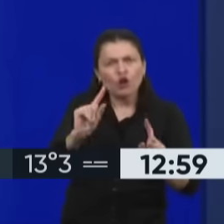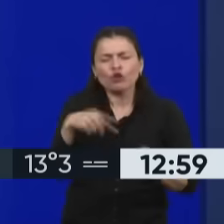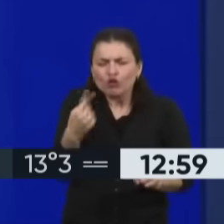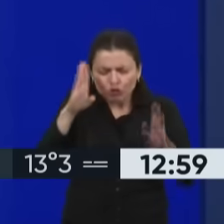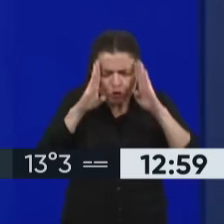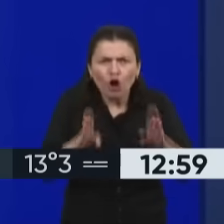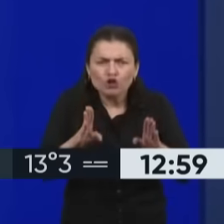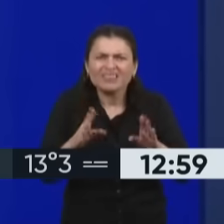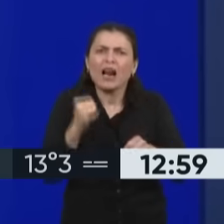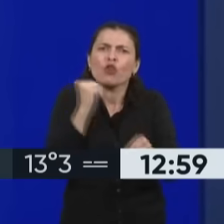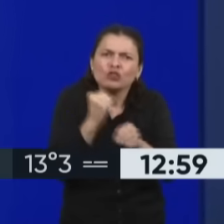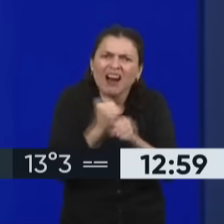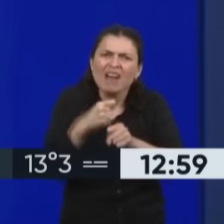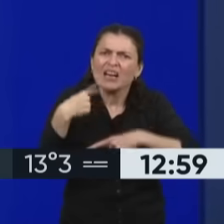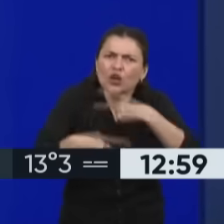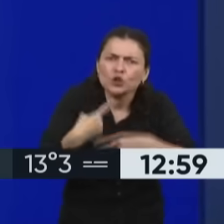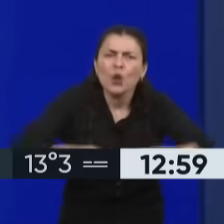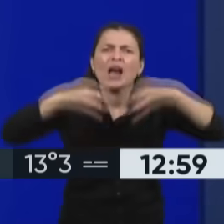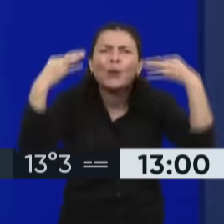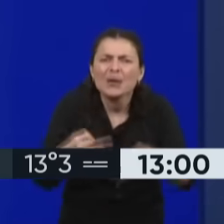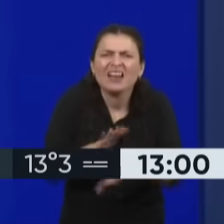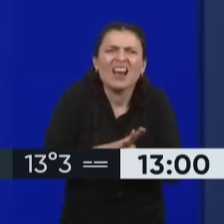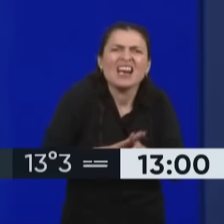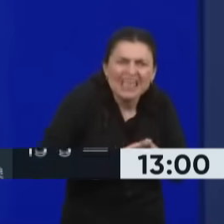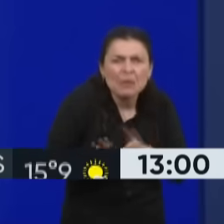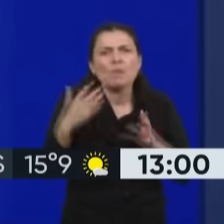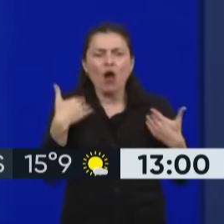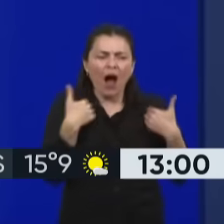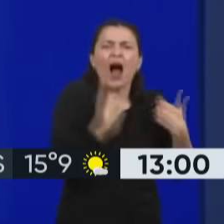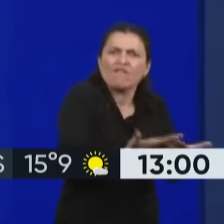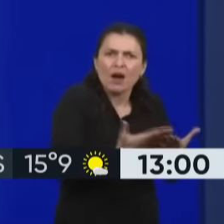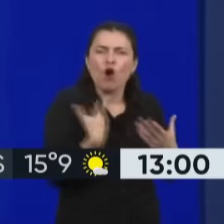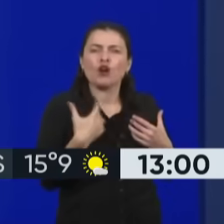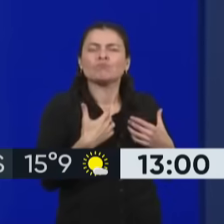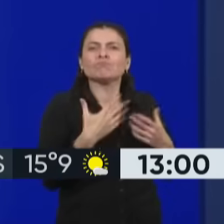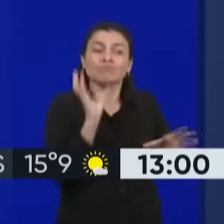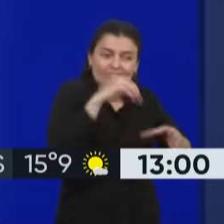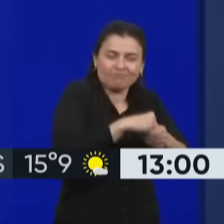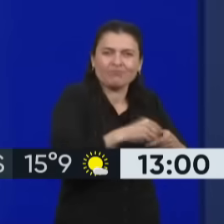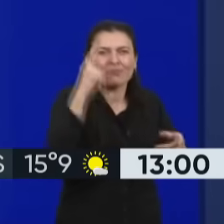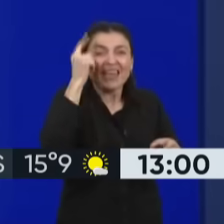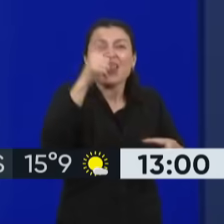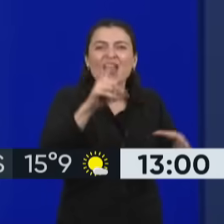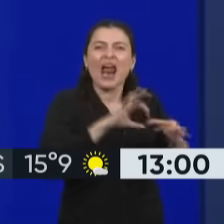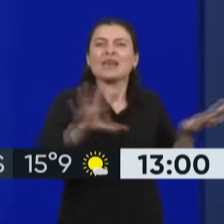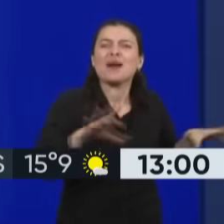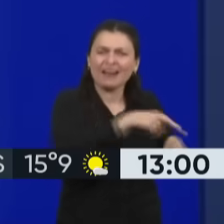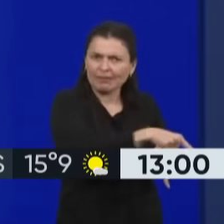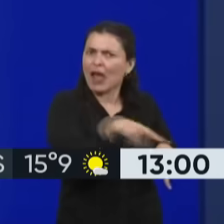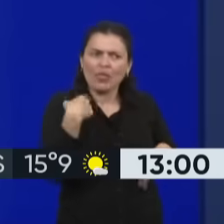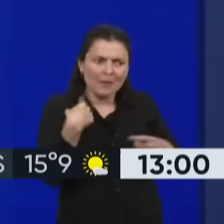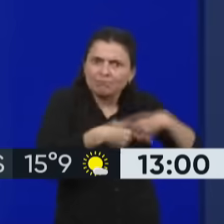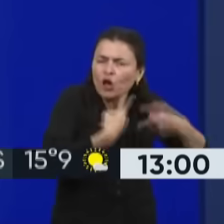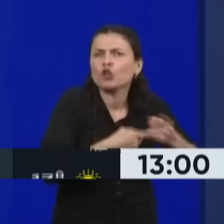las cosas bien, solo se trata de abrazar las ideas de la libertad y en tanto y en cuanto sigamos abrazados a ese